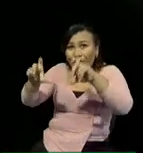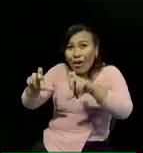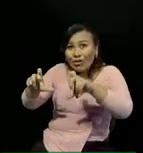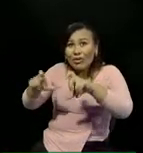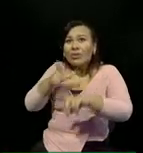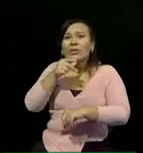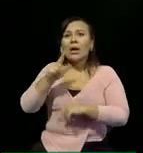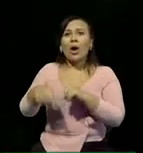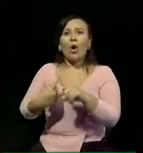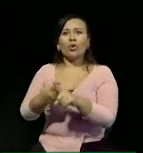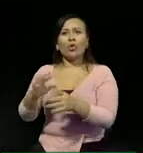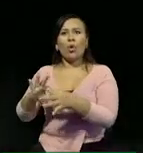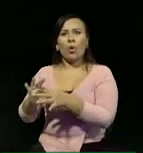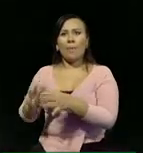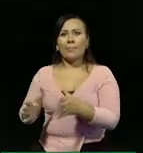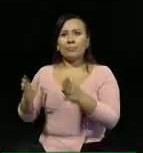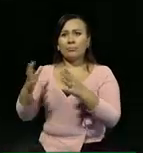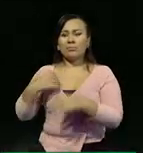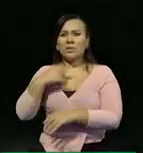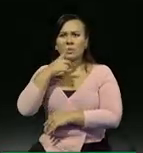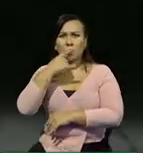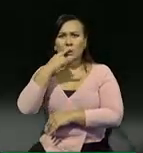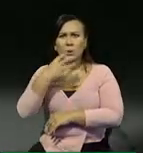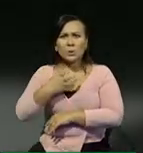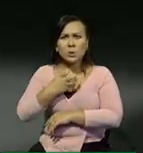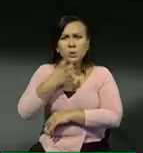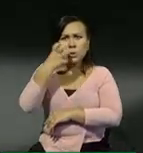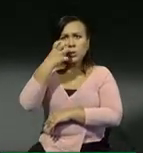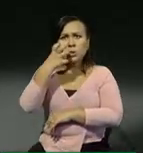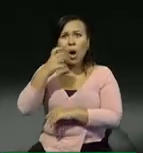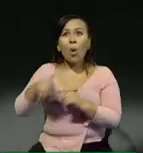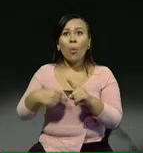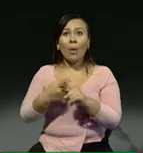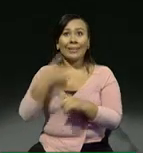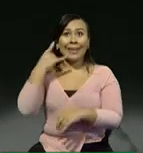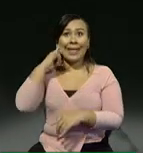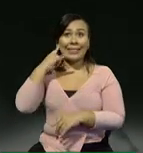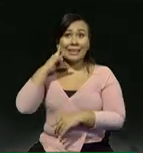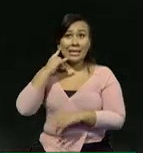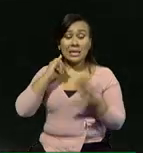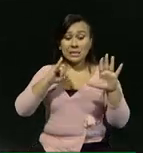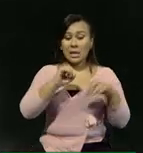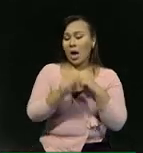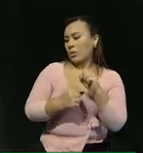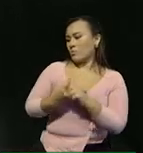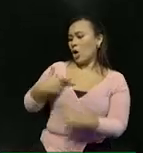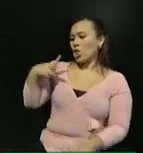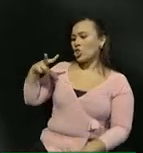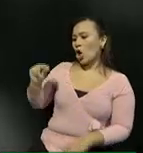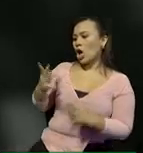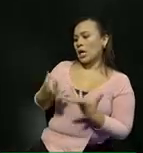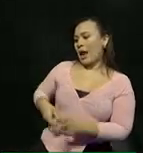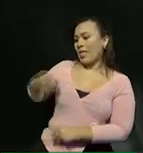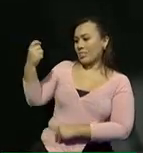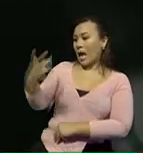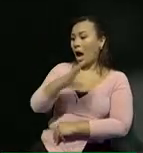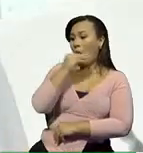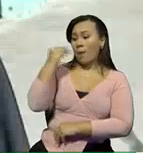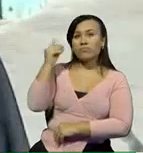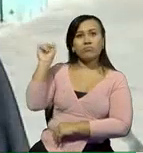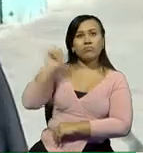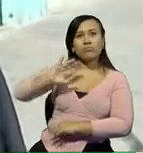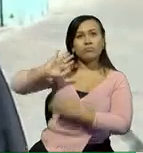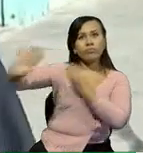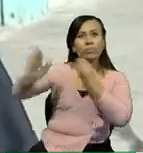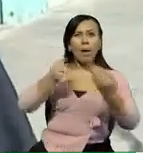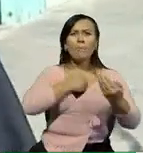lo que pasó. El enojo del menor se habría producido cuando la niña de 6 años se negó a entregarle la colación. La niña